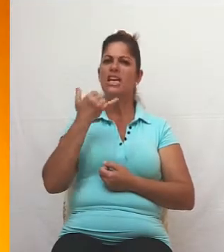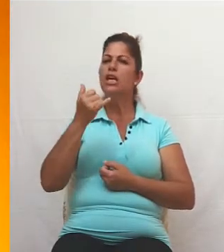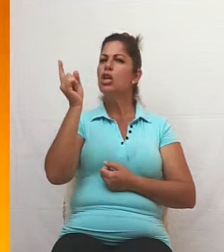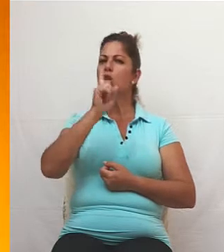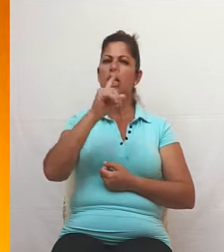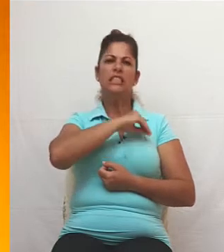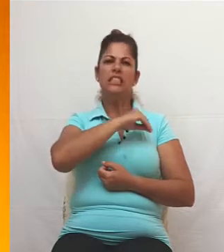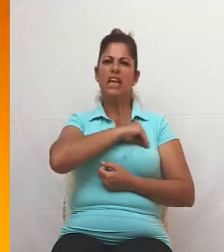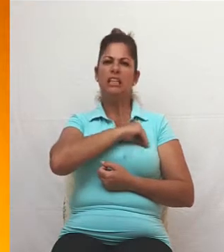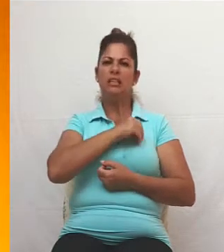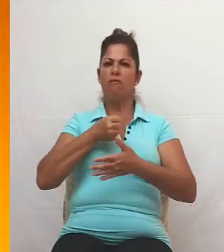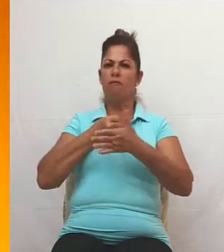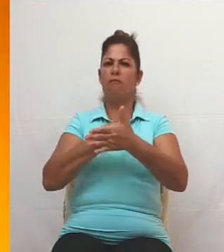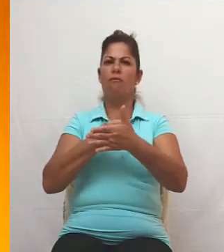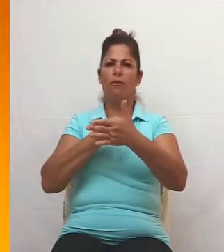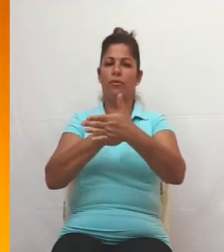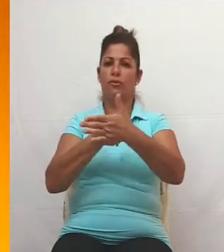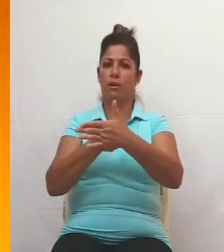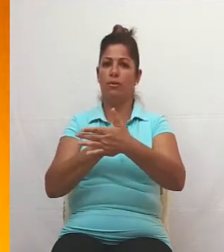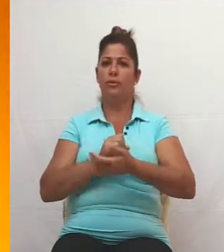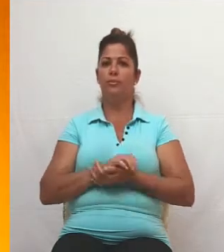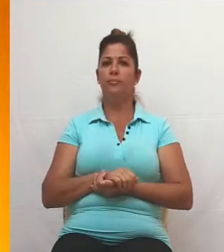y no sentirnos forzados